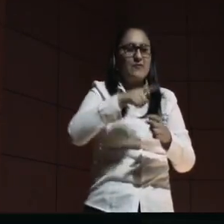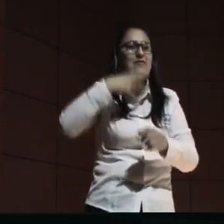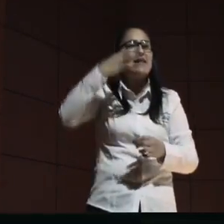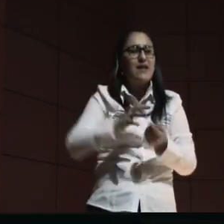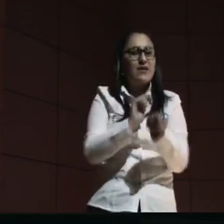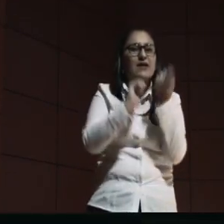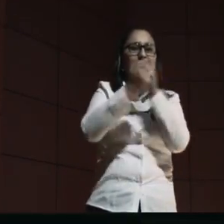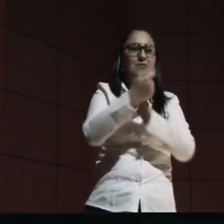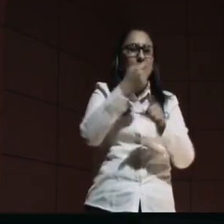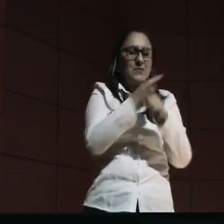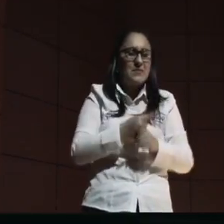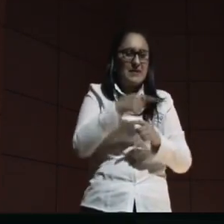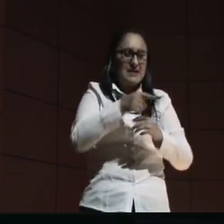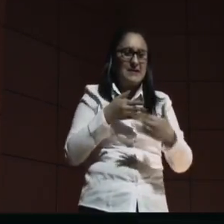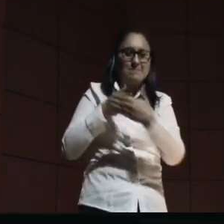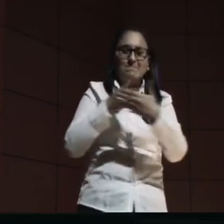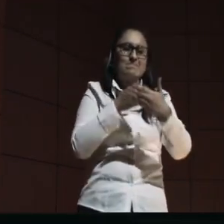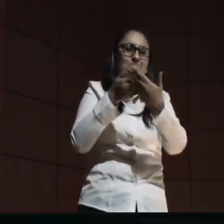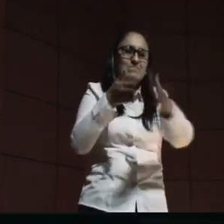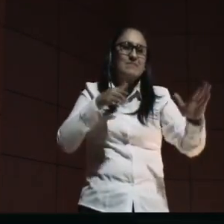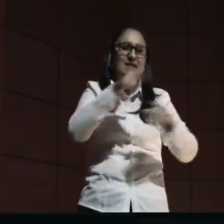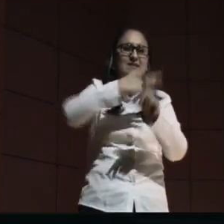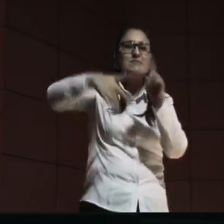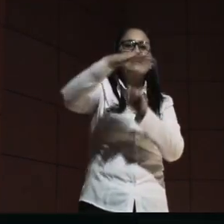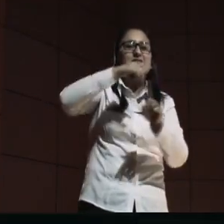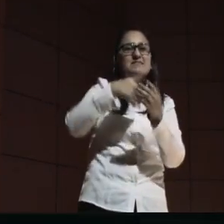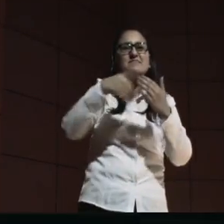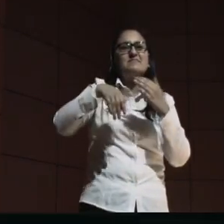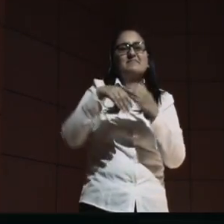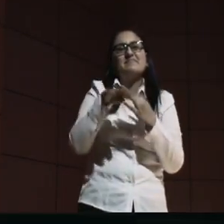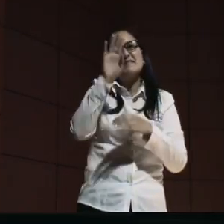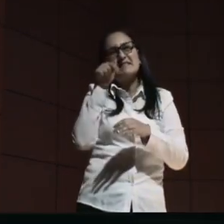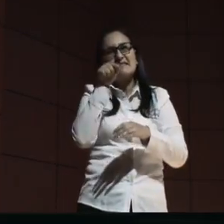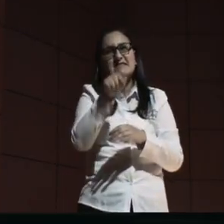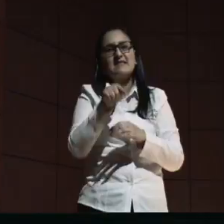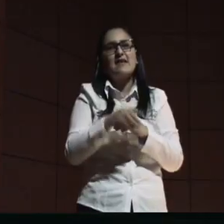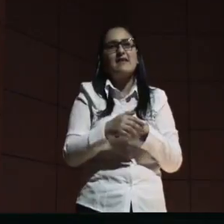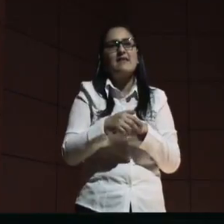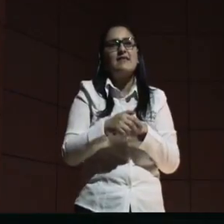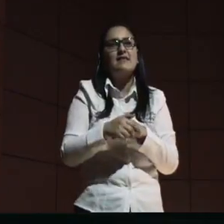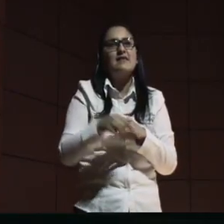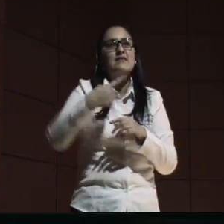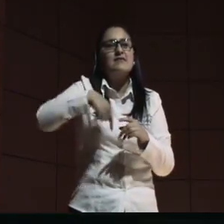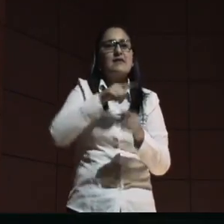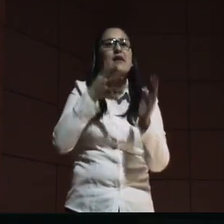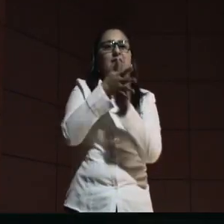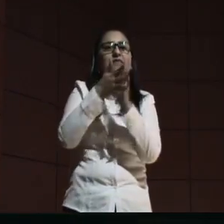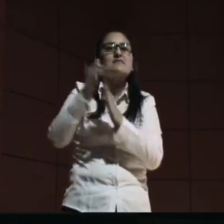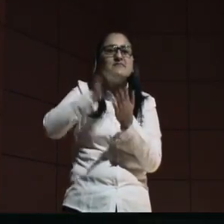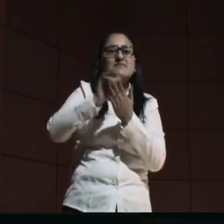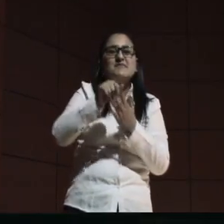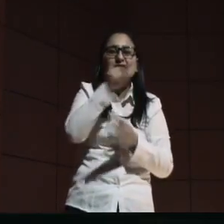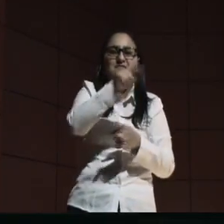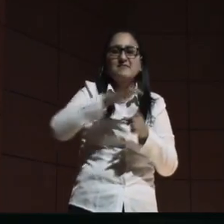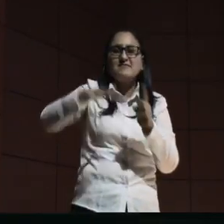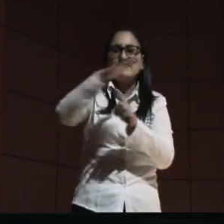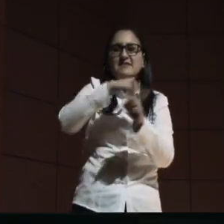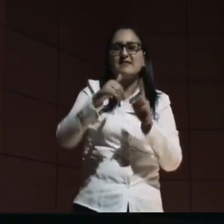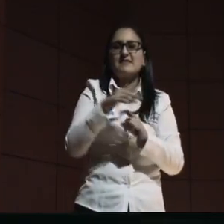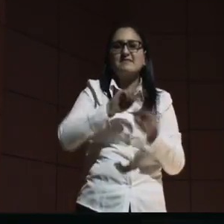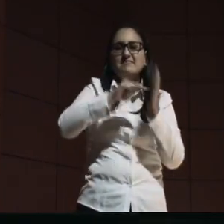en el rompimiento de esas barreras ambientales. Más allá de esas, estamos hablando de sus raíces, es decir,